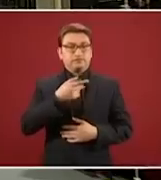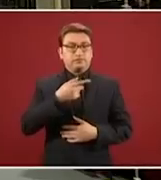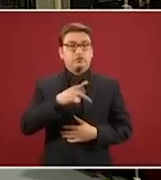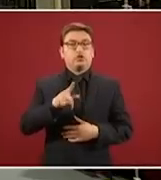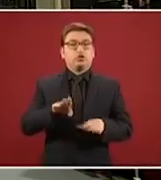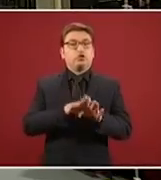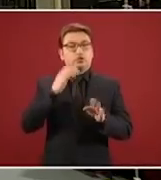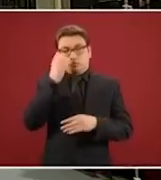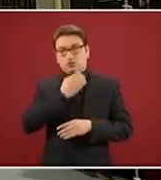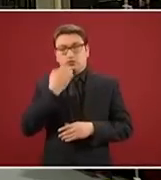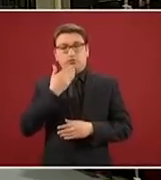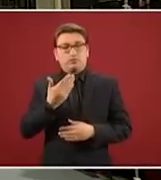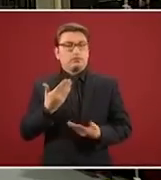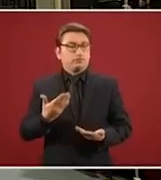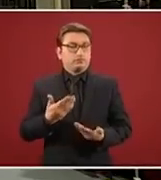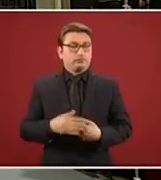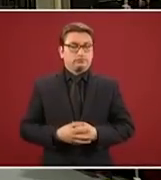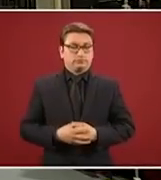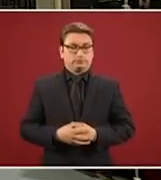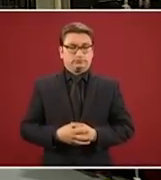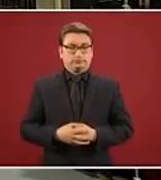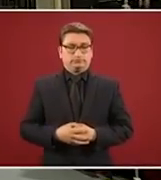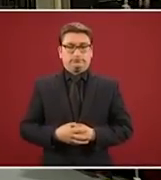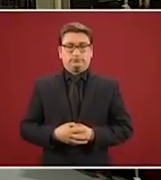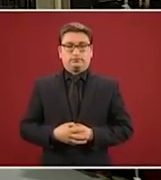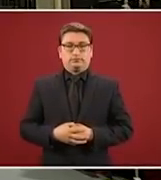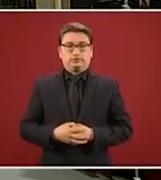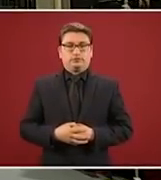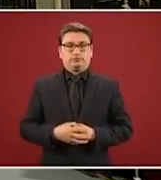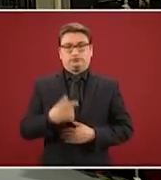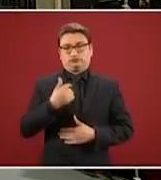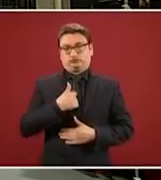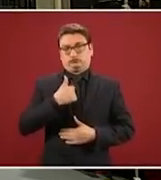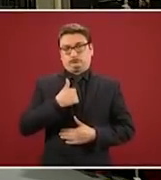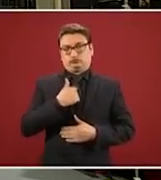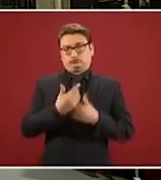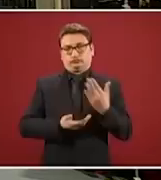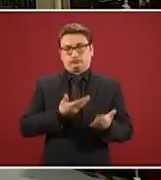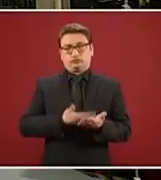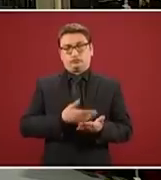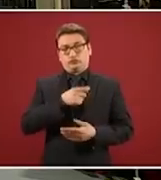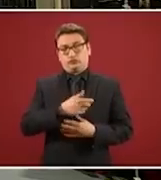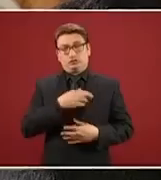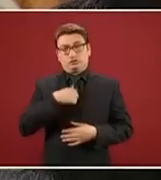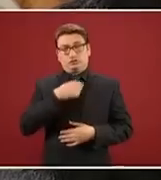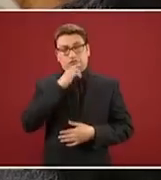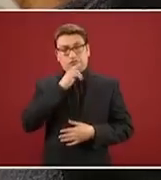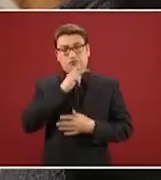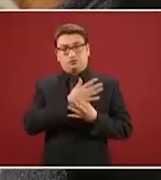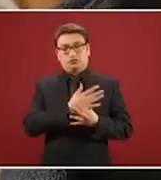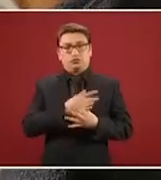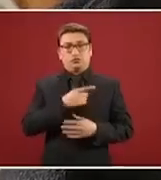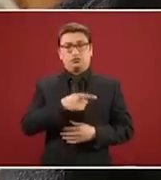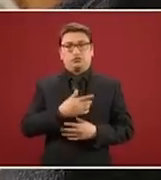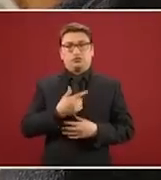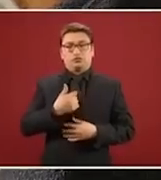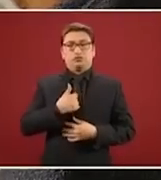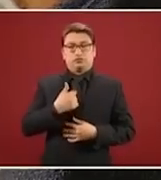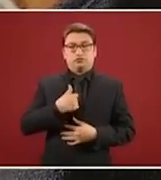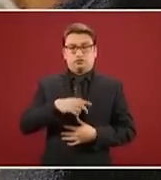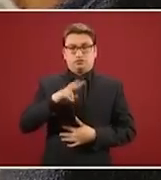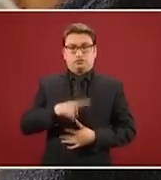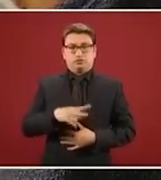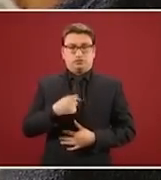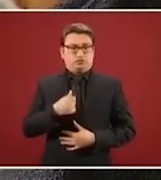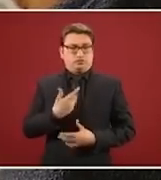evalúas digamos lo que yo estoy planteando y si me planteaba que la técnica que yo que sí es cierto